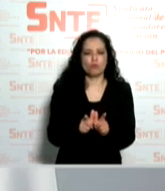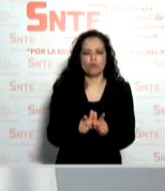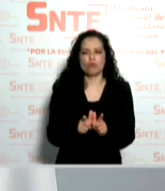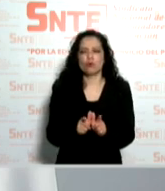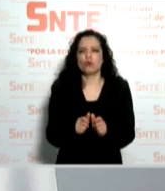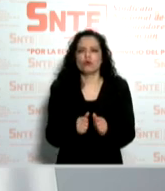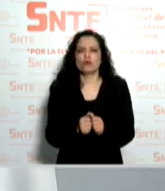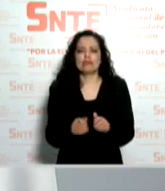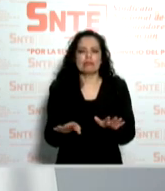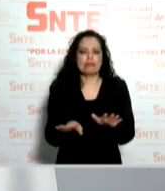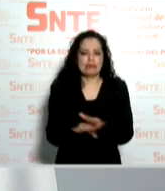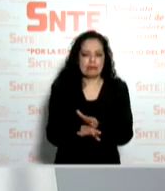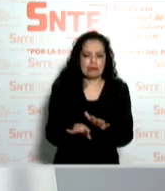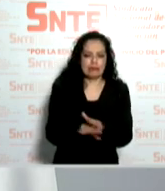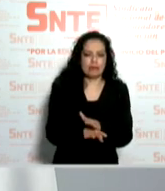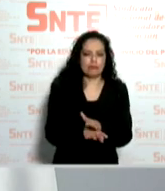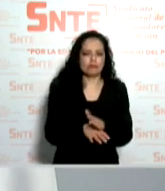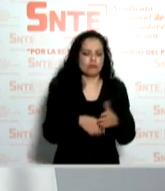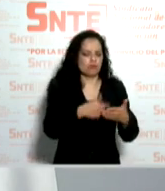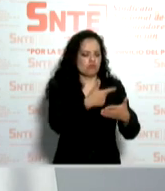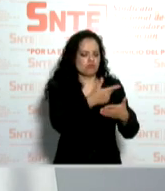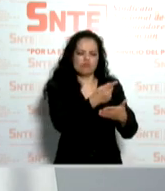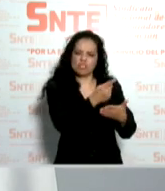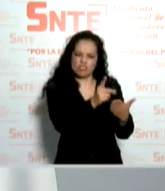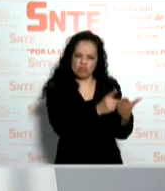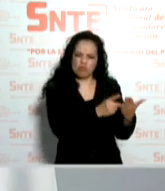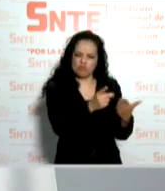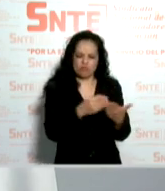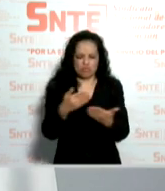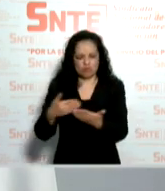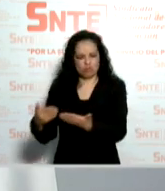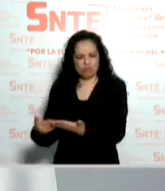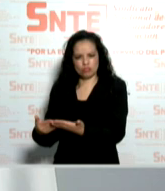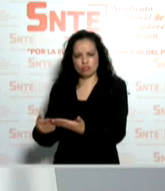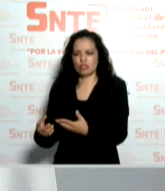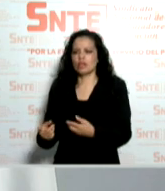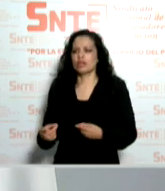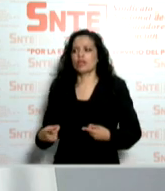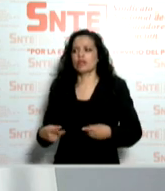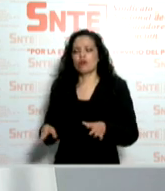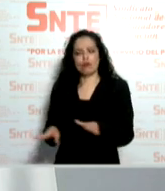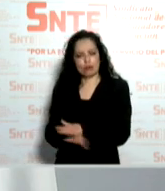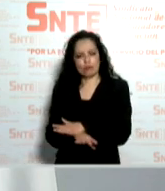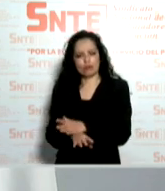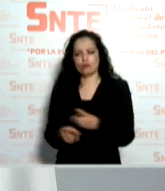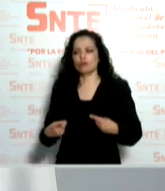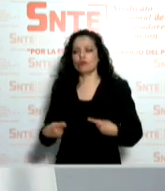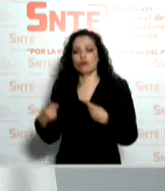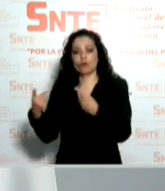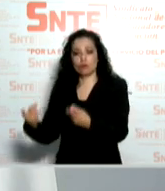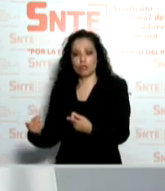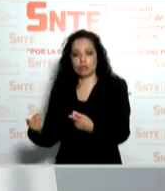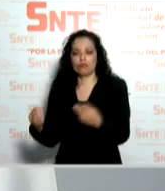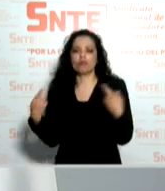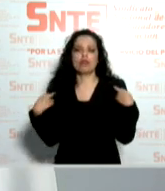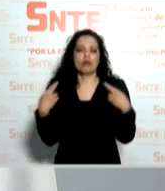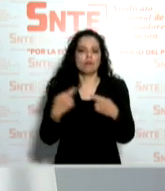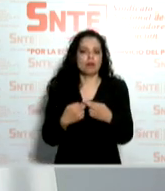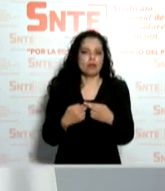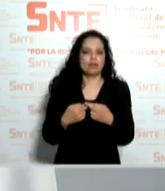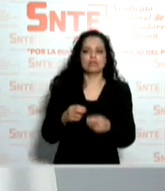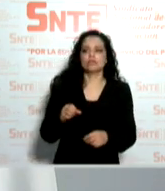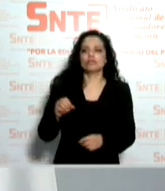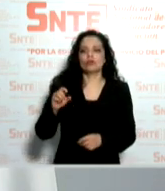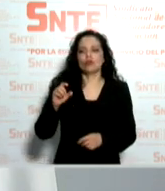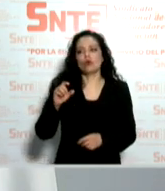sindicato. Entregó el maestro Enrique W. Sánchez y recibió el maestro Alfonso López, y ahí